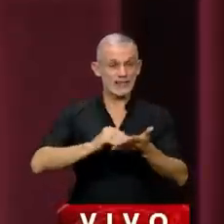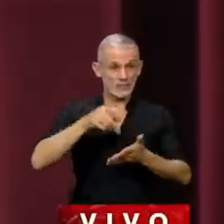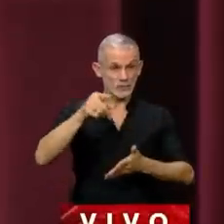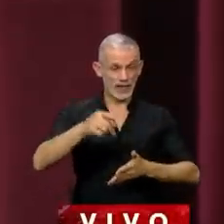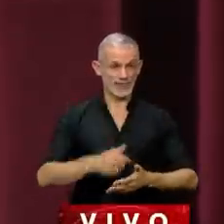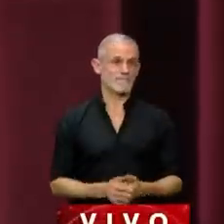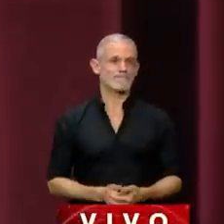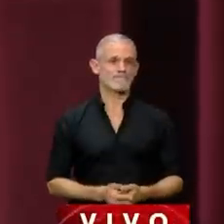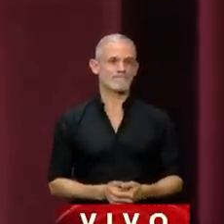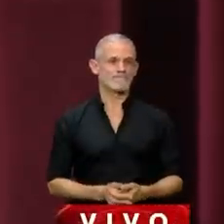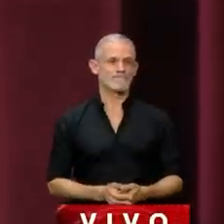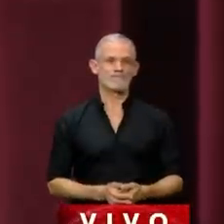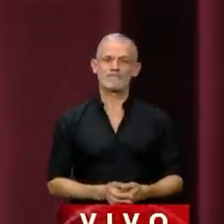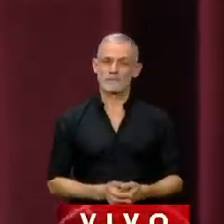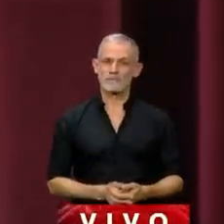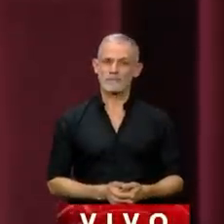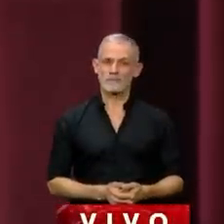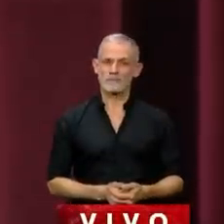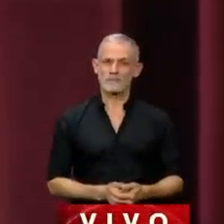señora diputada.